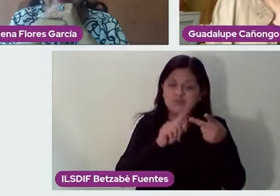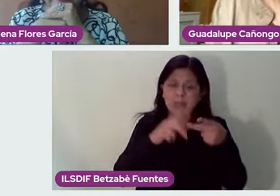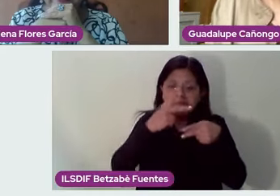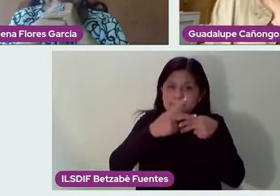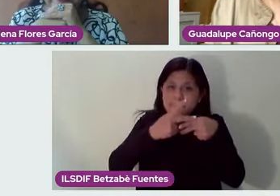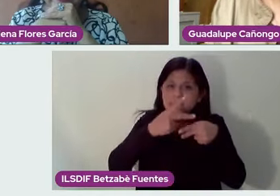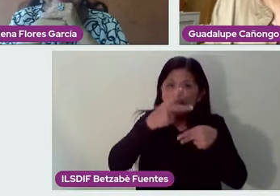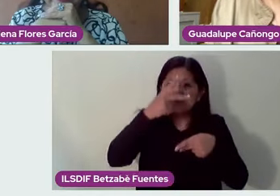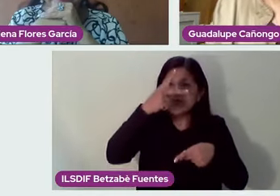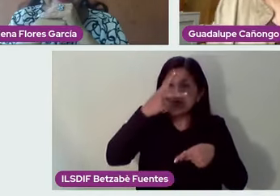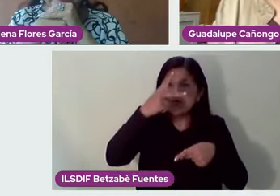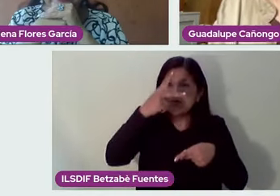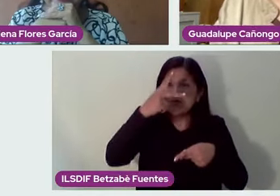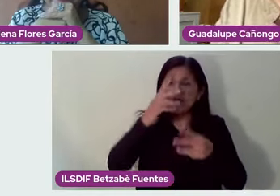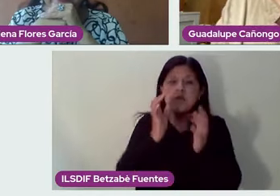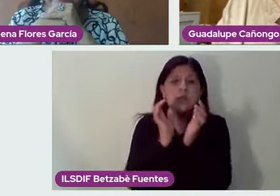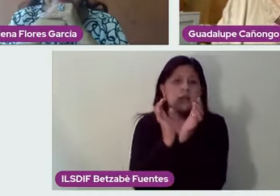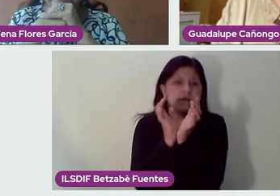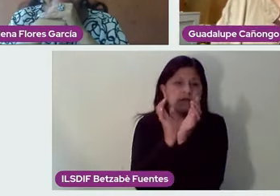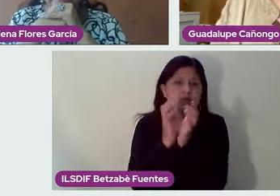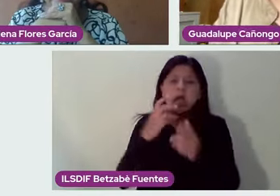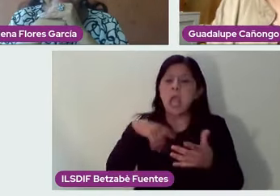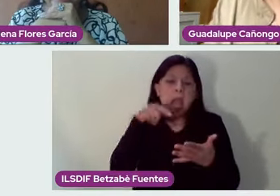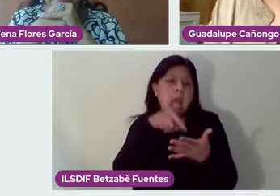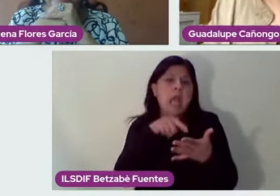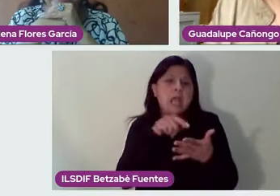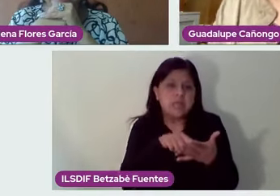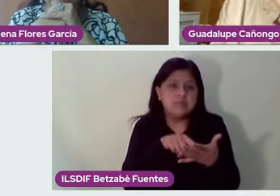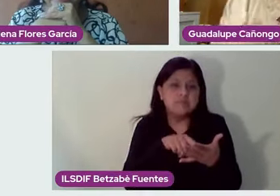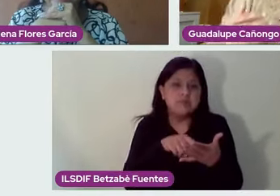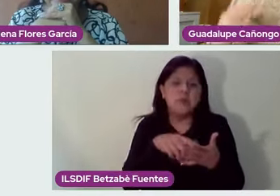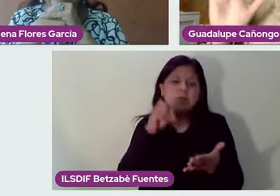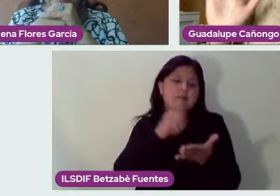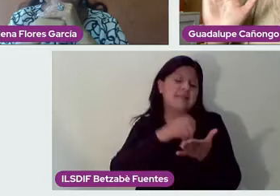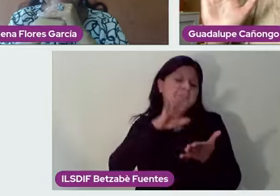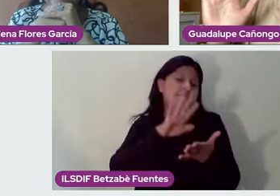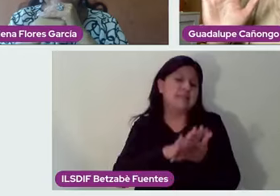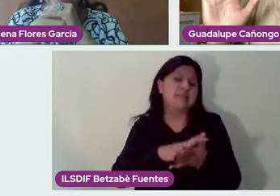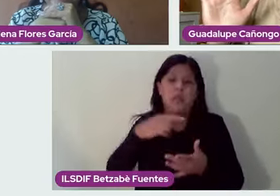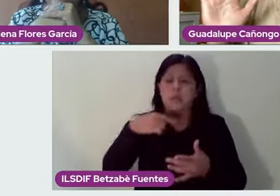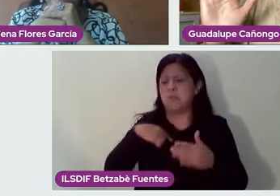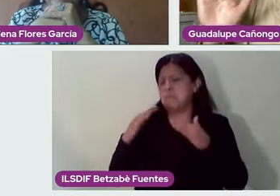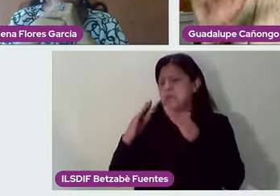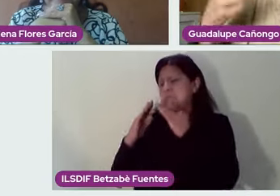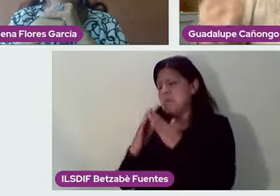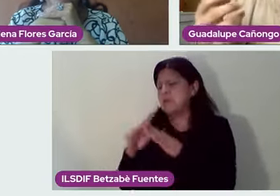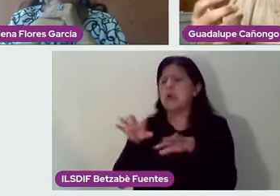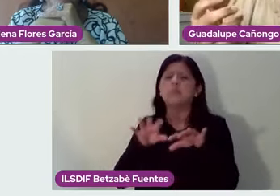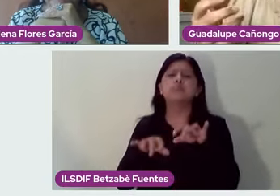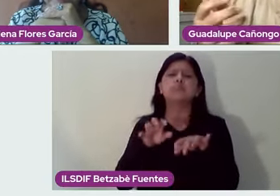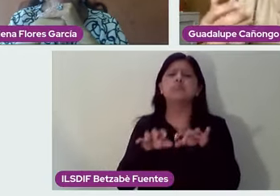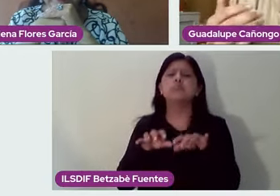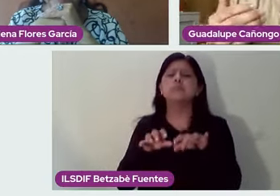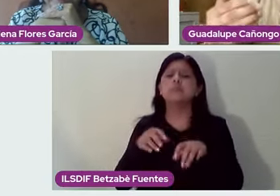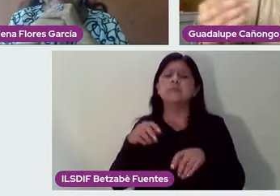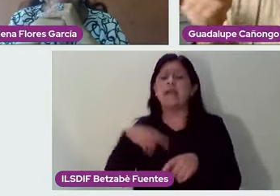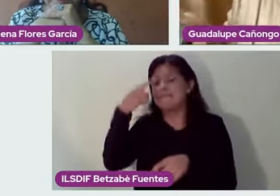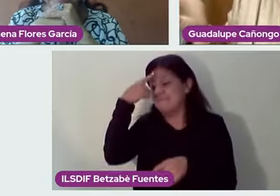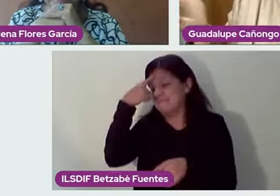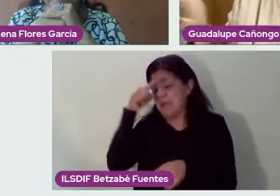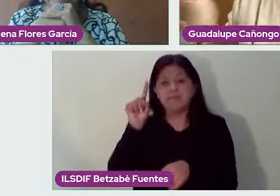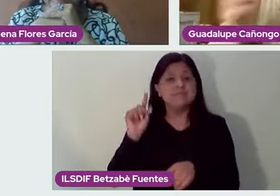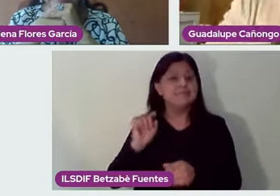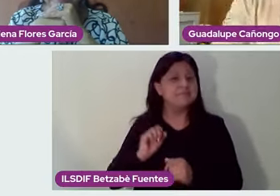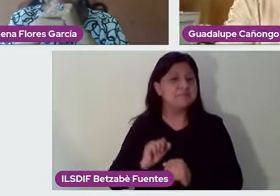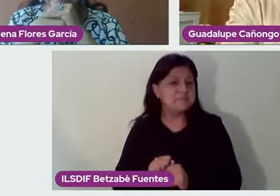ISSSTE y sacar una cita desde la comodidad de su hogar. Ese es el discurso. Así se maneja, ¿no? Es